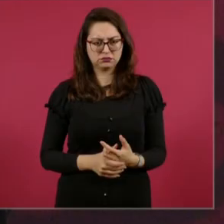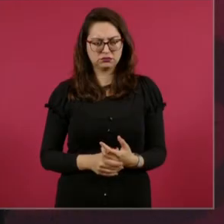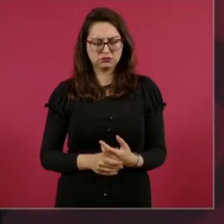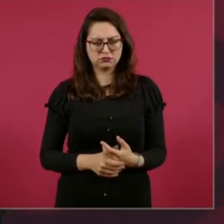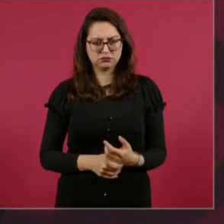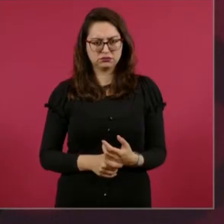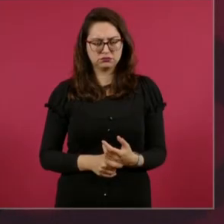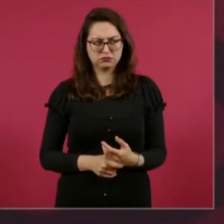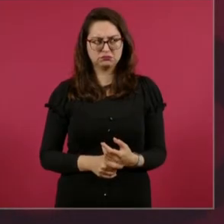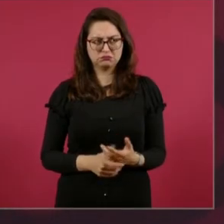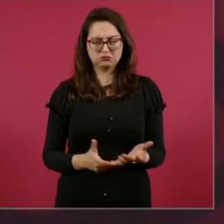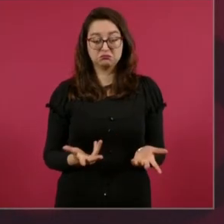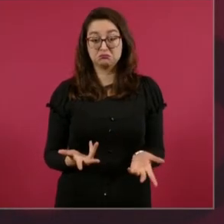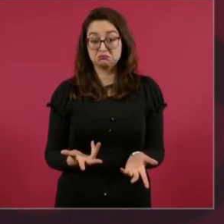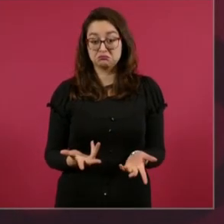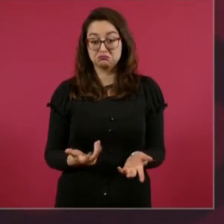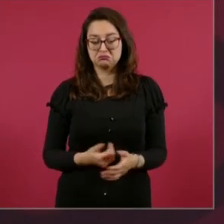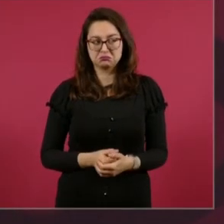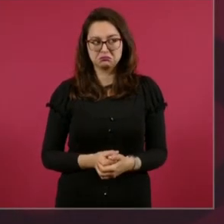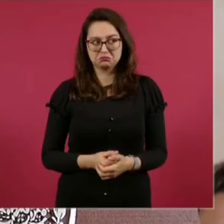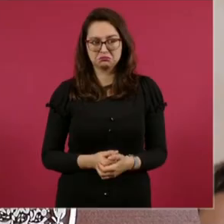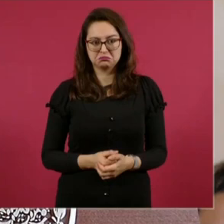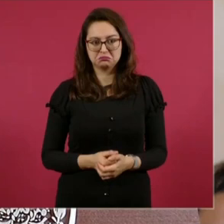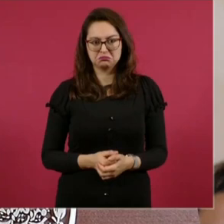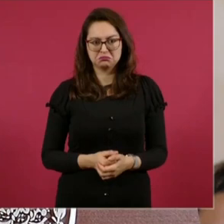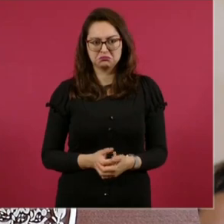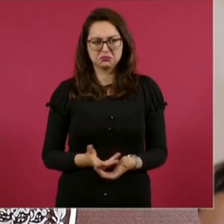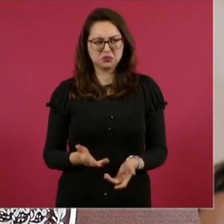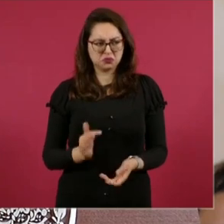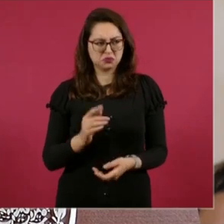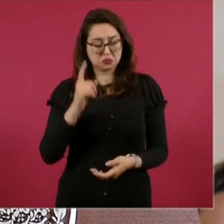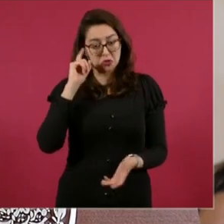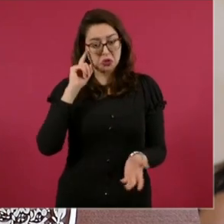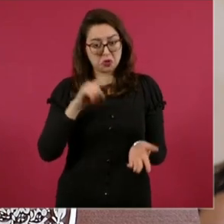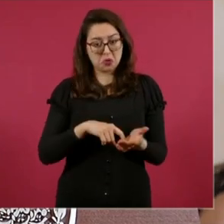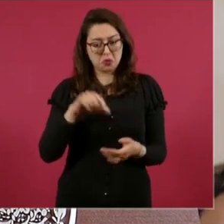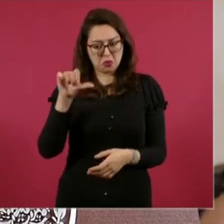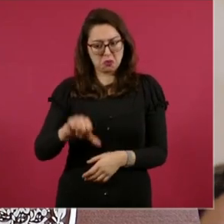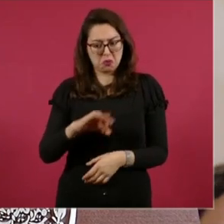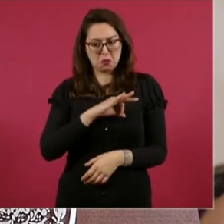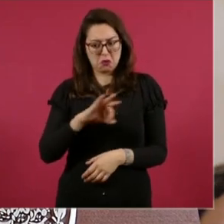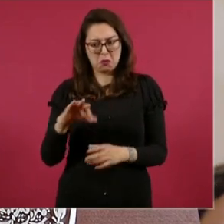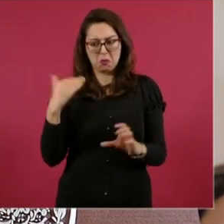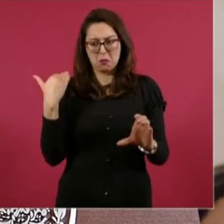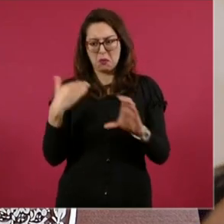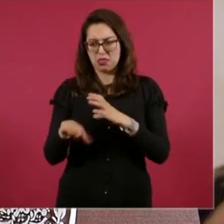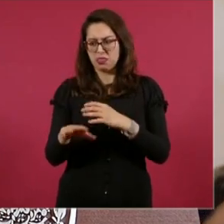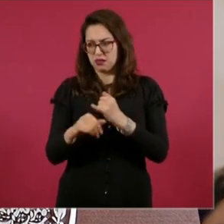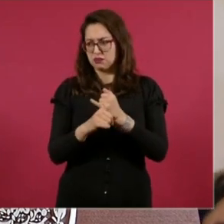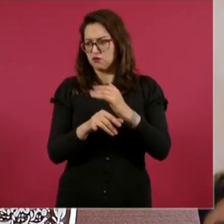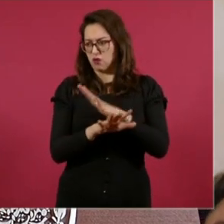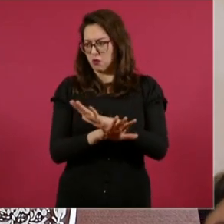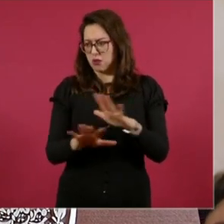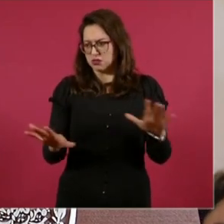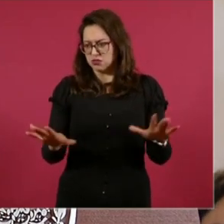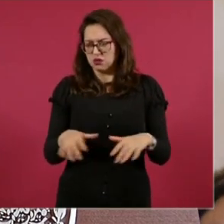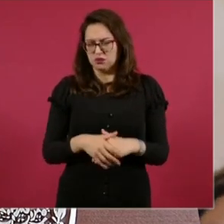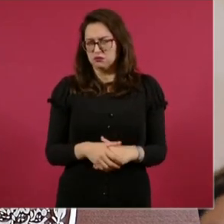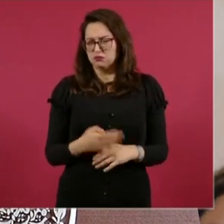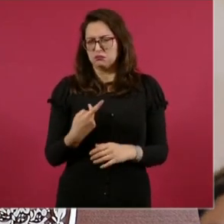te vamos a dar la información hoy mismo, ¿no?, sobre esto, pero en general